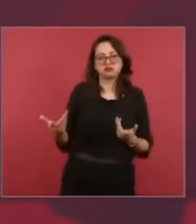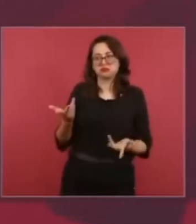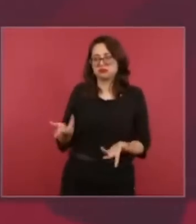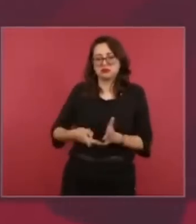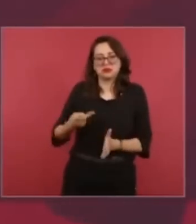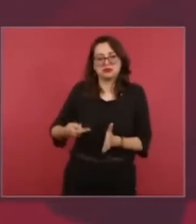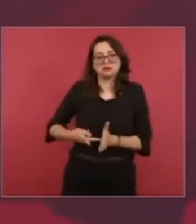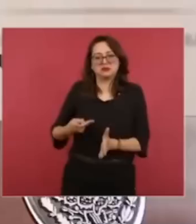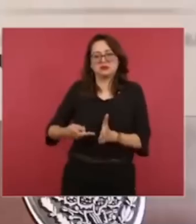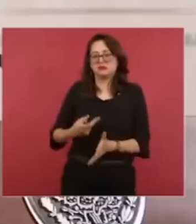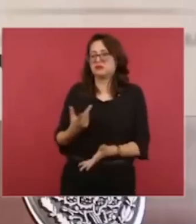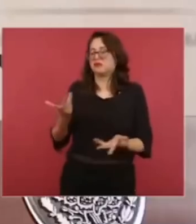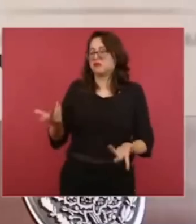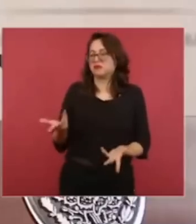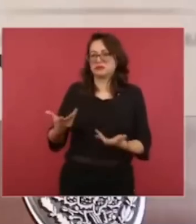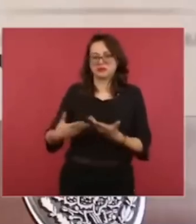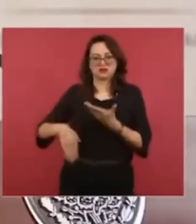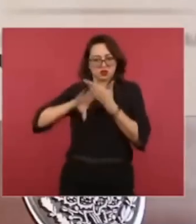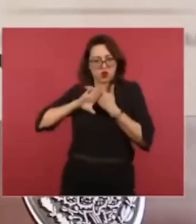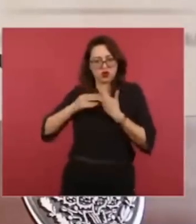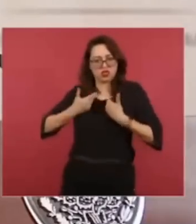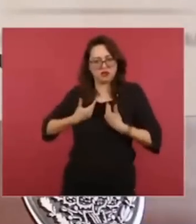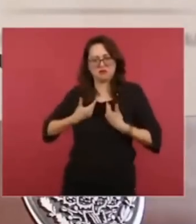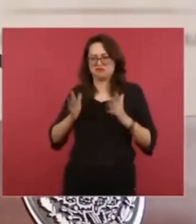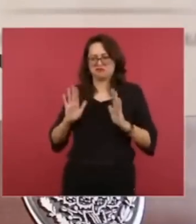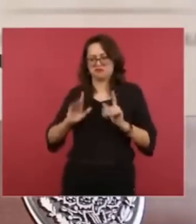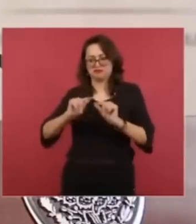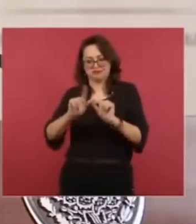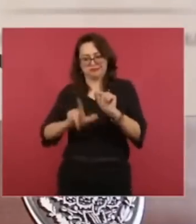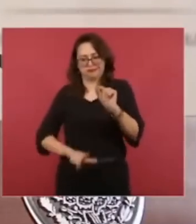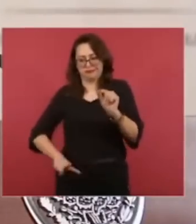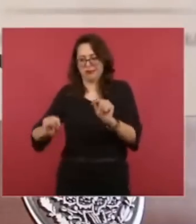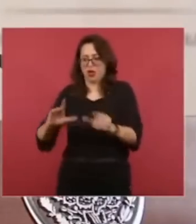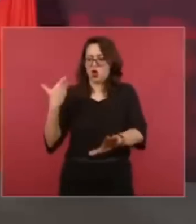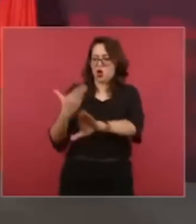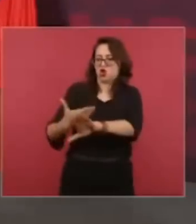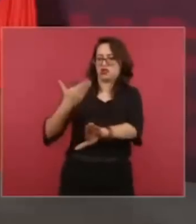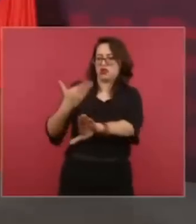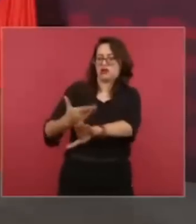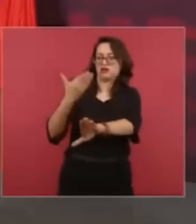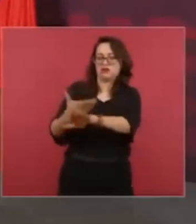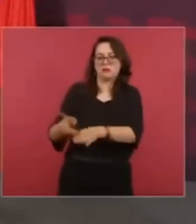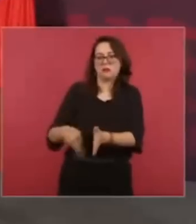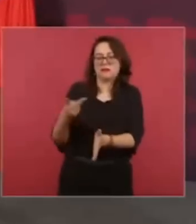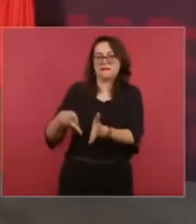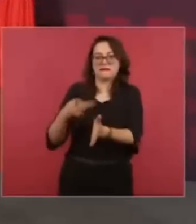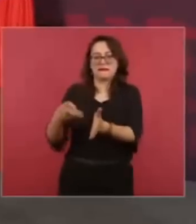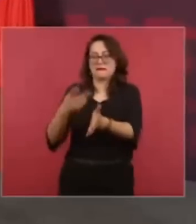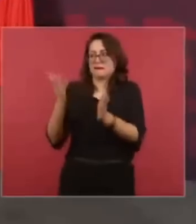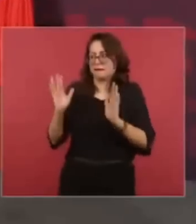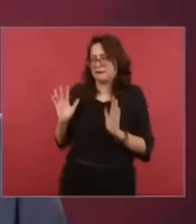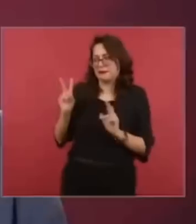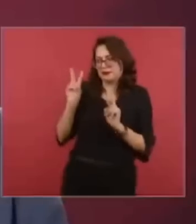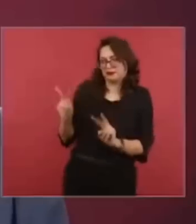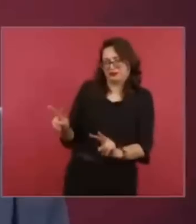Que en el 2024 Se ganen Las dos terceras partes Para que se acaben Los privilegios De estos señores